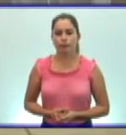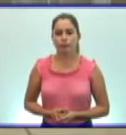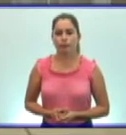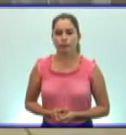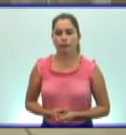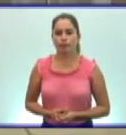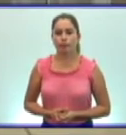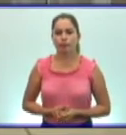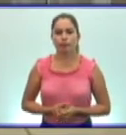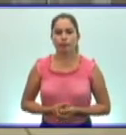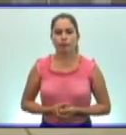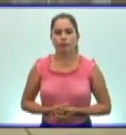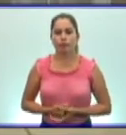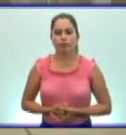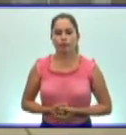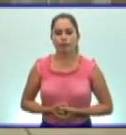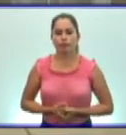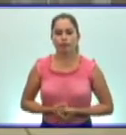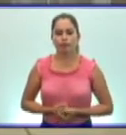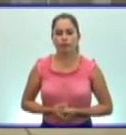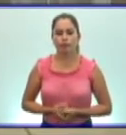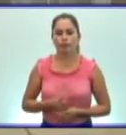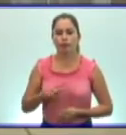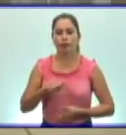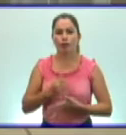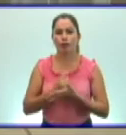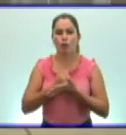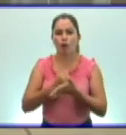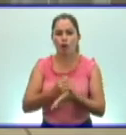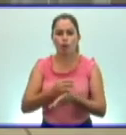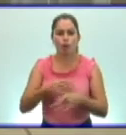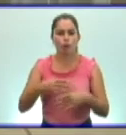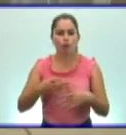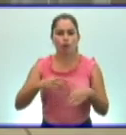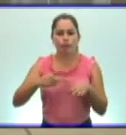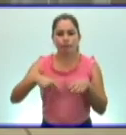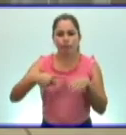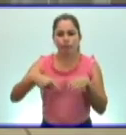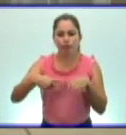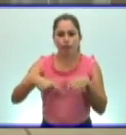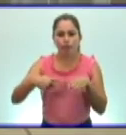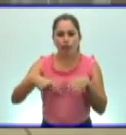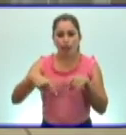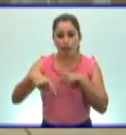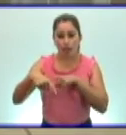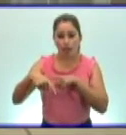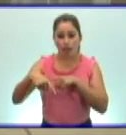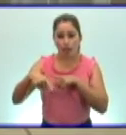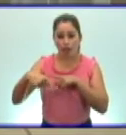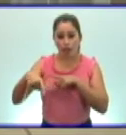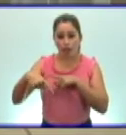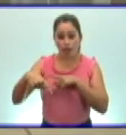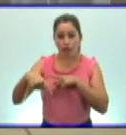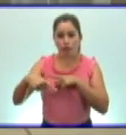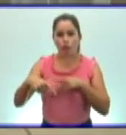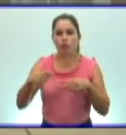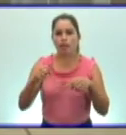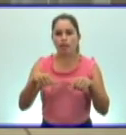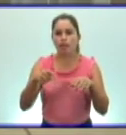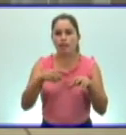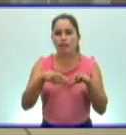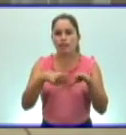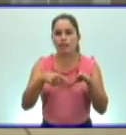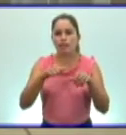Con ayuda de un agitador vamos a agitar esta disolución que estamos preparando hasta